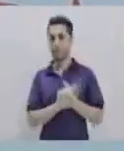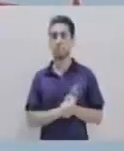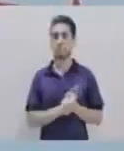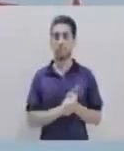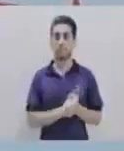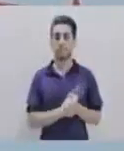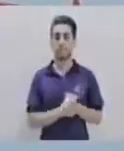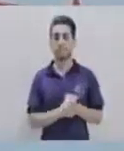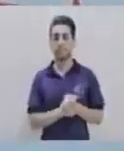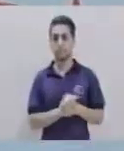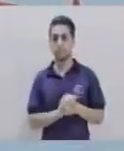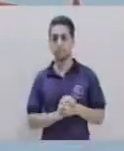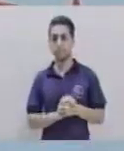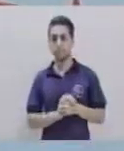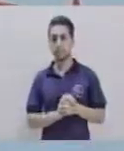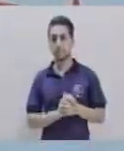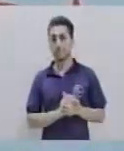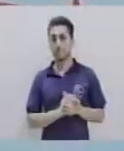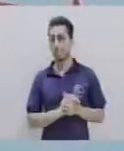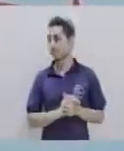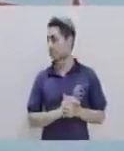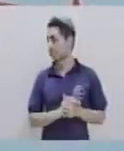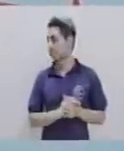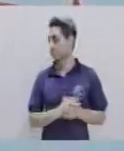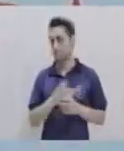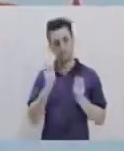Estírate lo más que puedas.